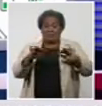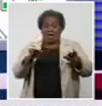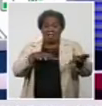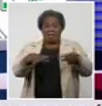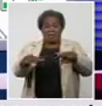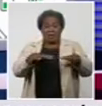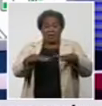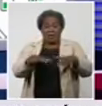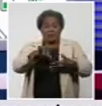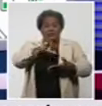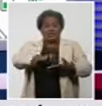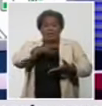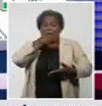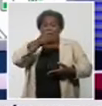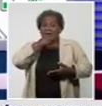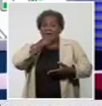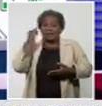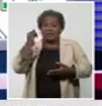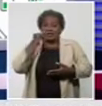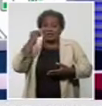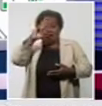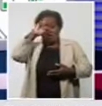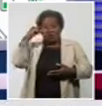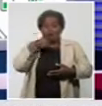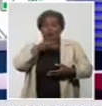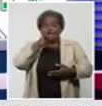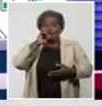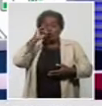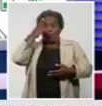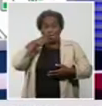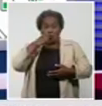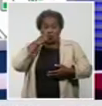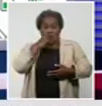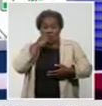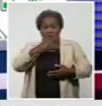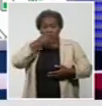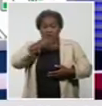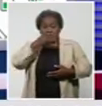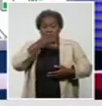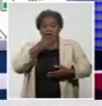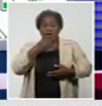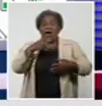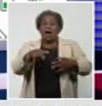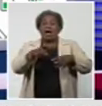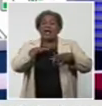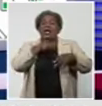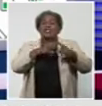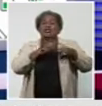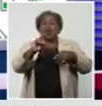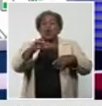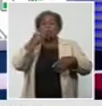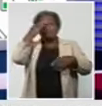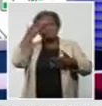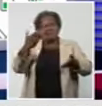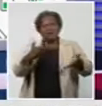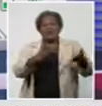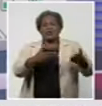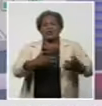Prensa Internacional el doctor Francisco Durán García. Le doy los buenos días a él y por supuesto al colega Héctor Ahmed Velázquez. Bienvenidos a esta conferencia de prensa.